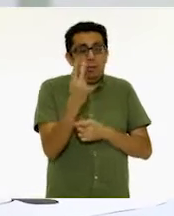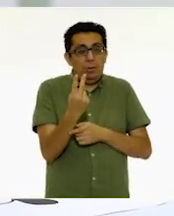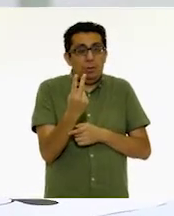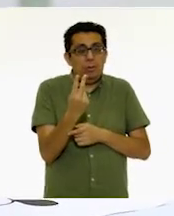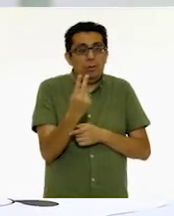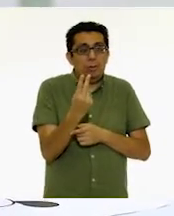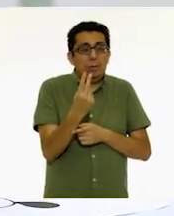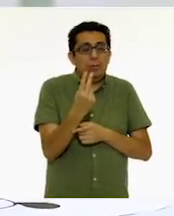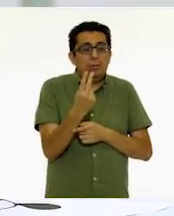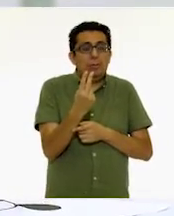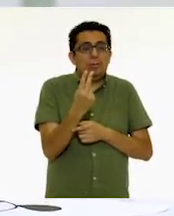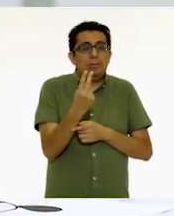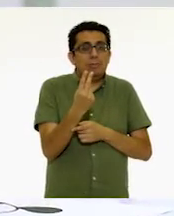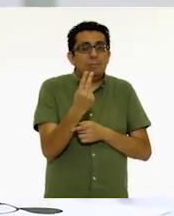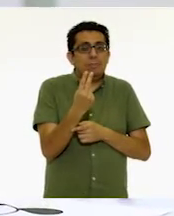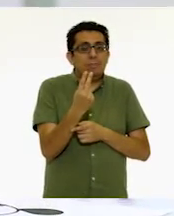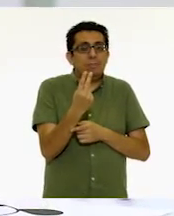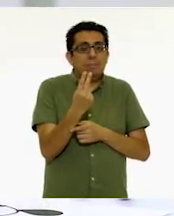dos,